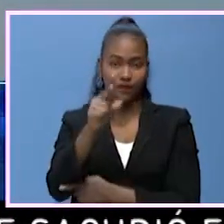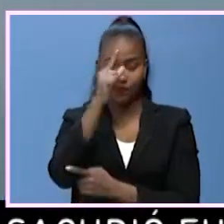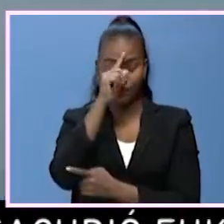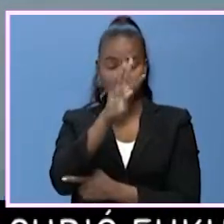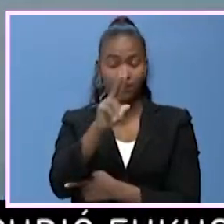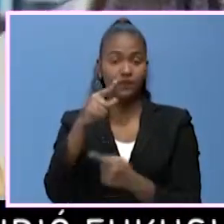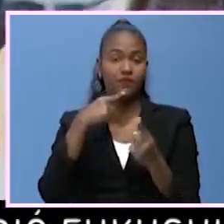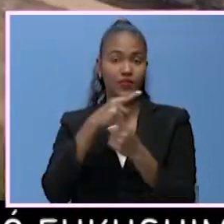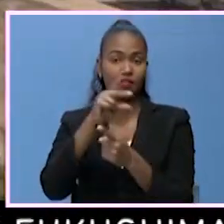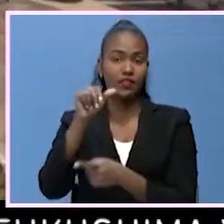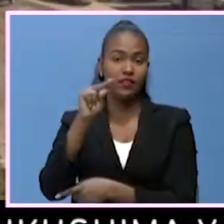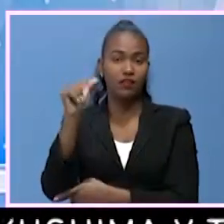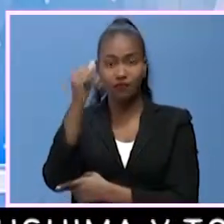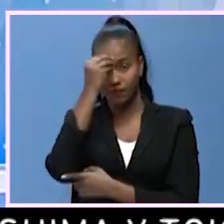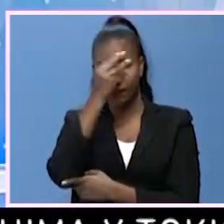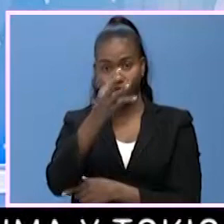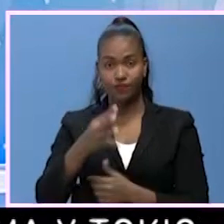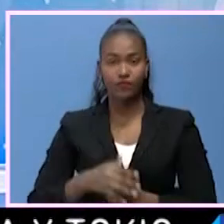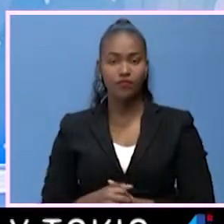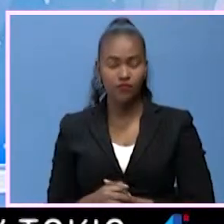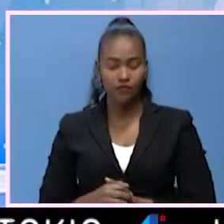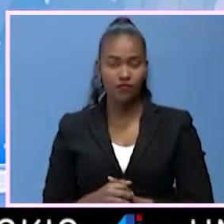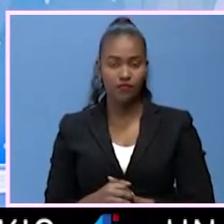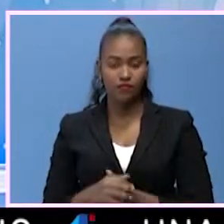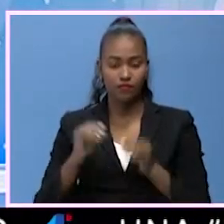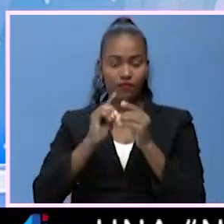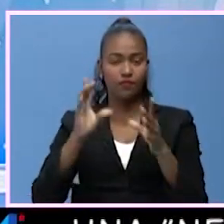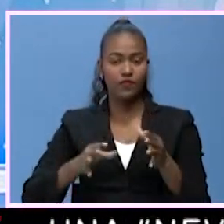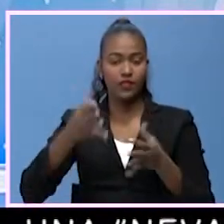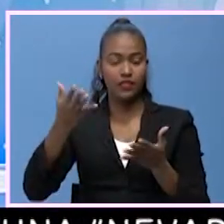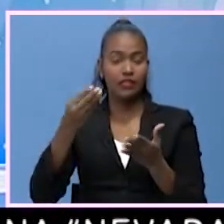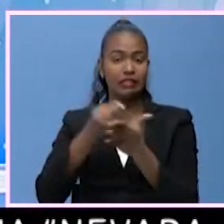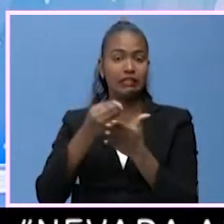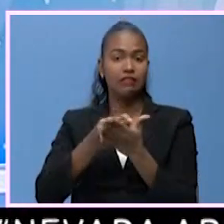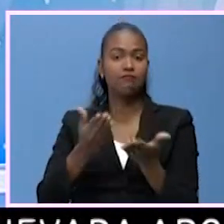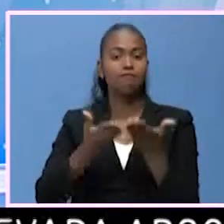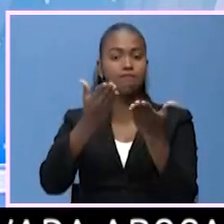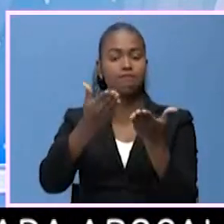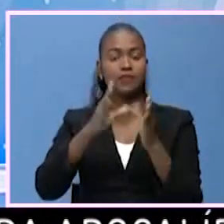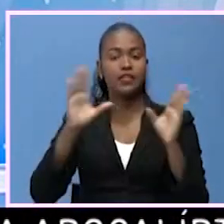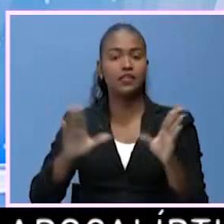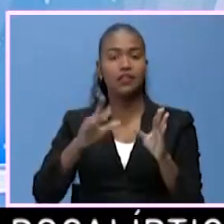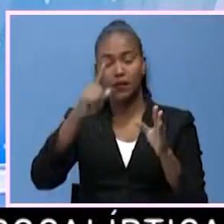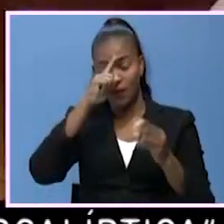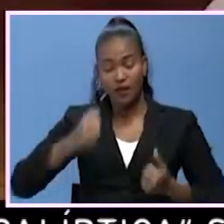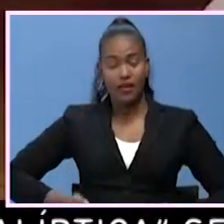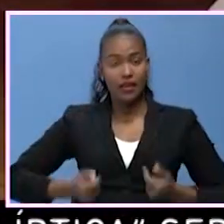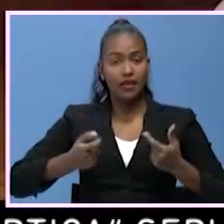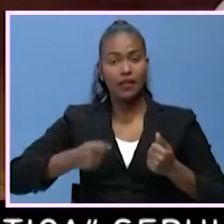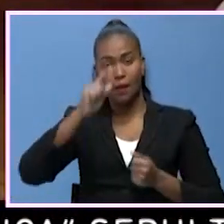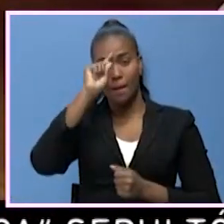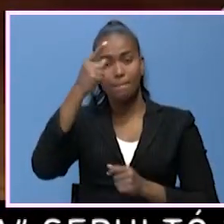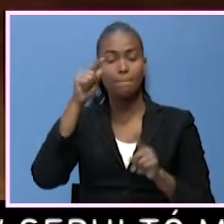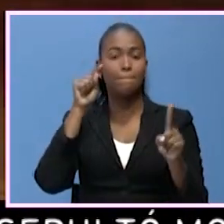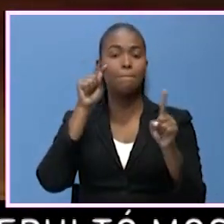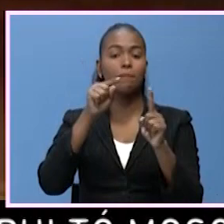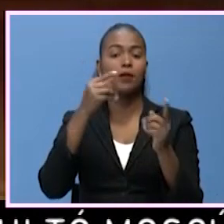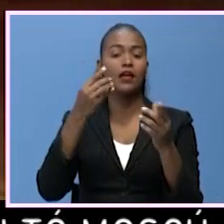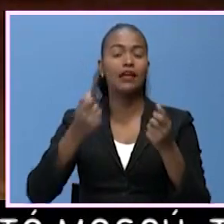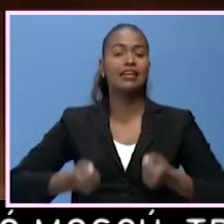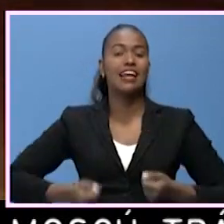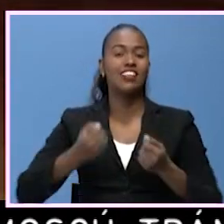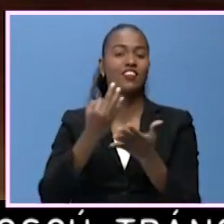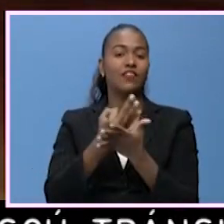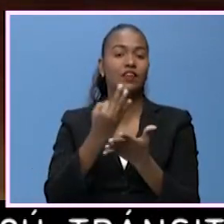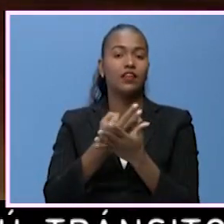4RD Noticias, Diana Carreras. El director de presupuesto propuso la racionalización del gasto como el primer punto del pacto fiscal,